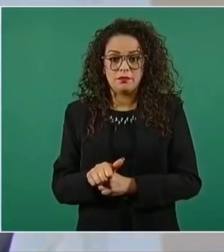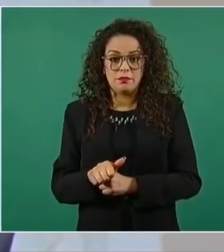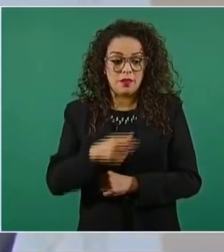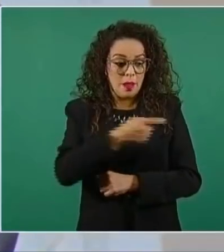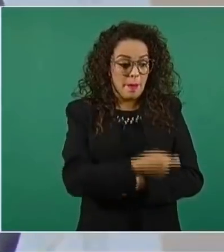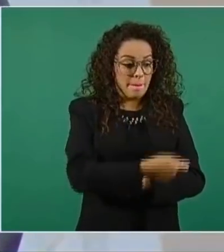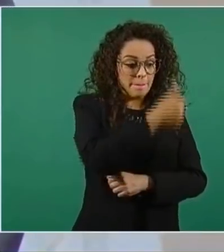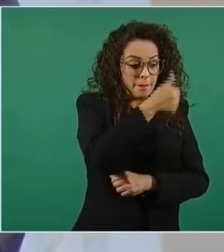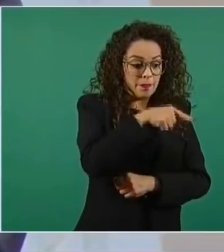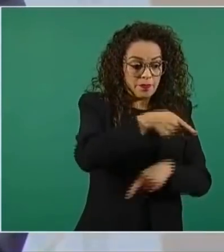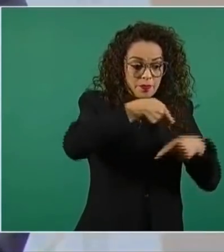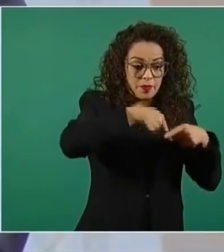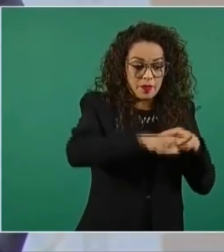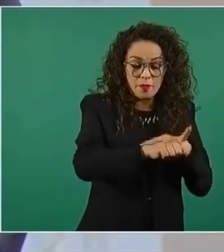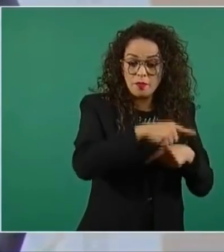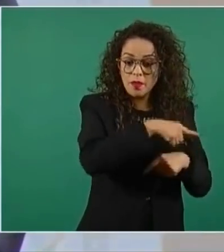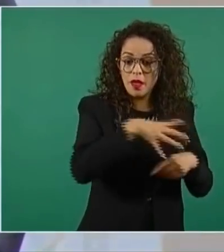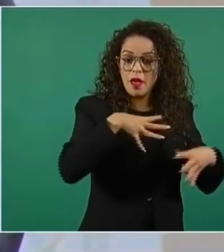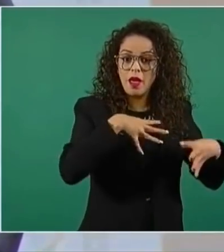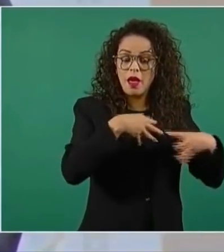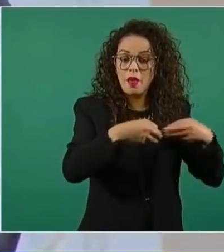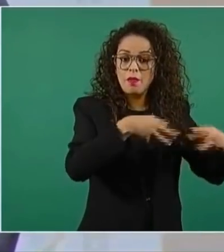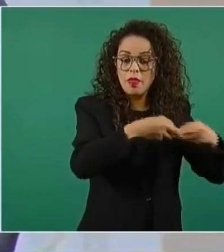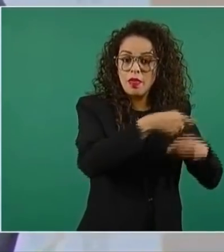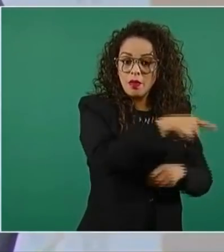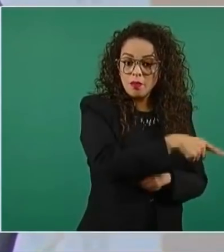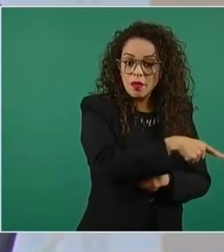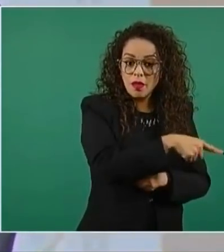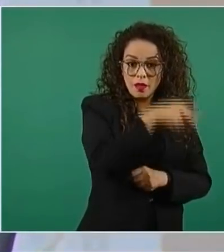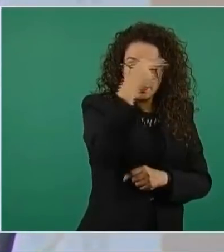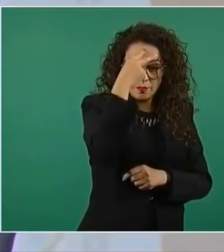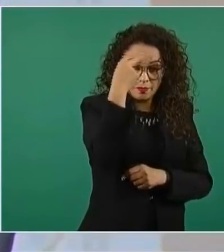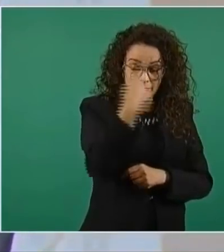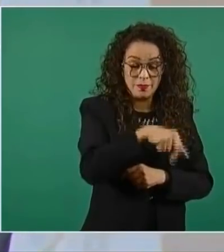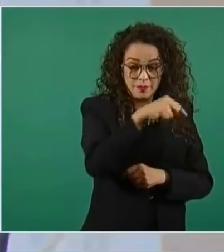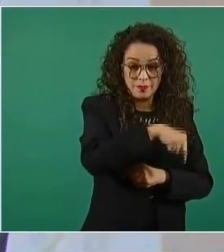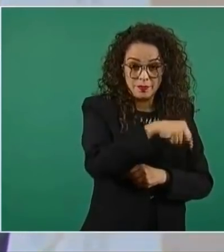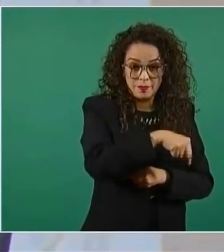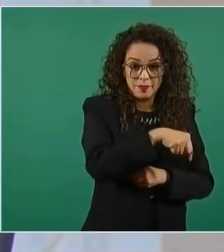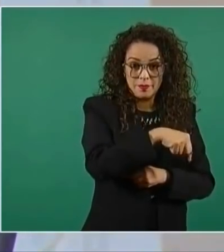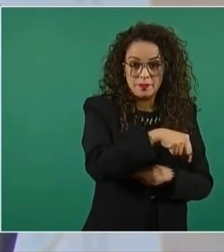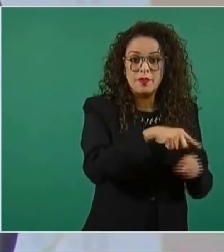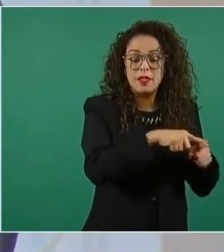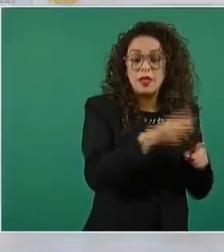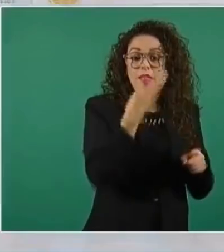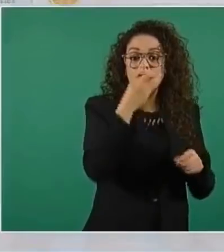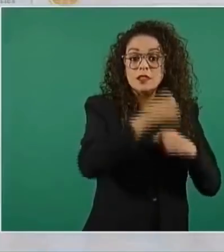esta epidemia en México, Tenochtitlan.